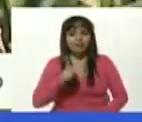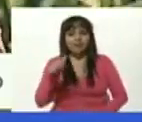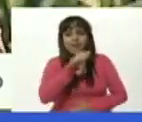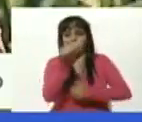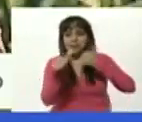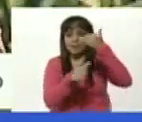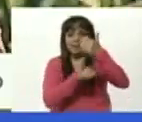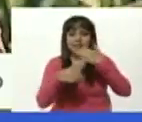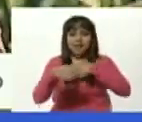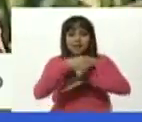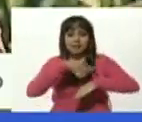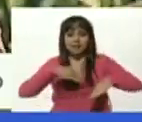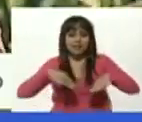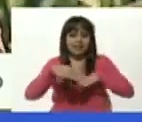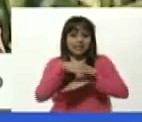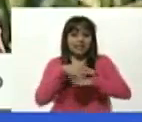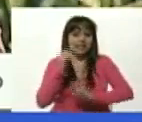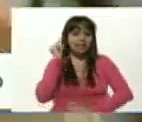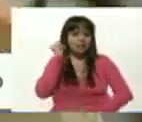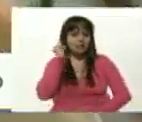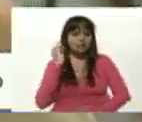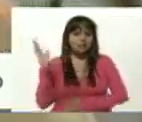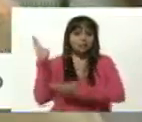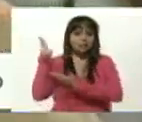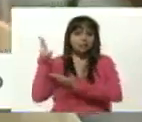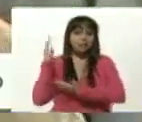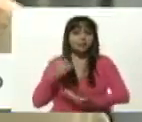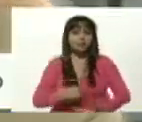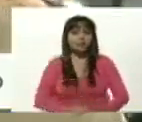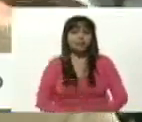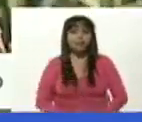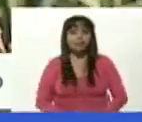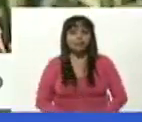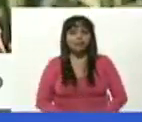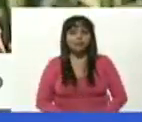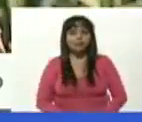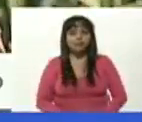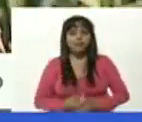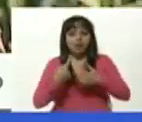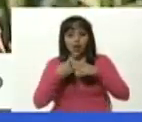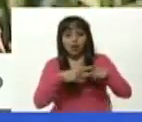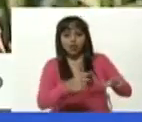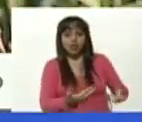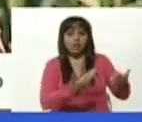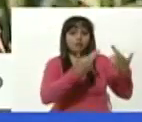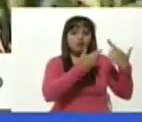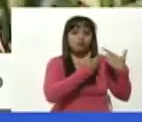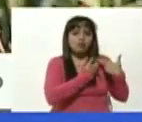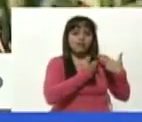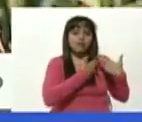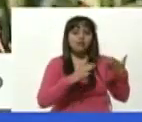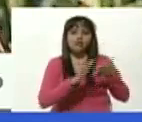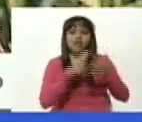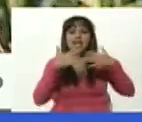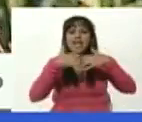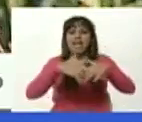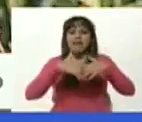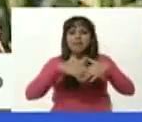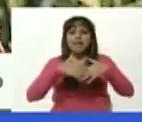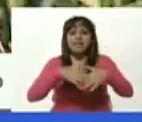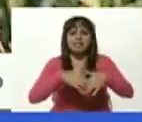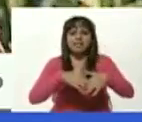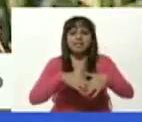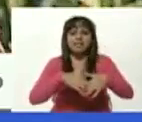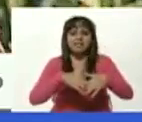Tibisay León, mi saludo, viceministra. Al gerente general de Agropatria, la gerente María